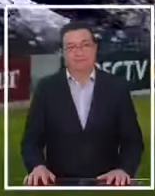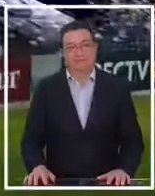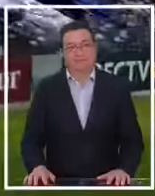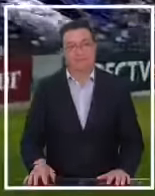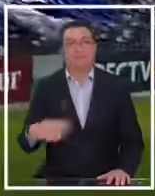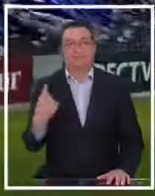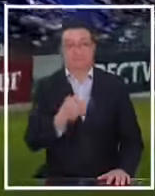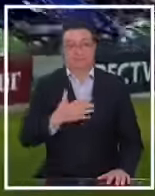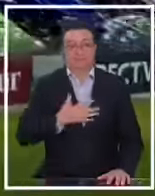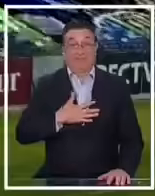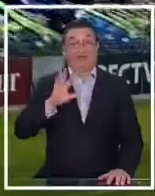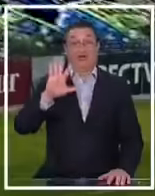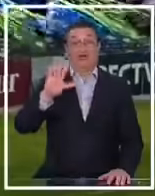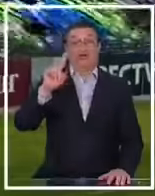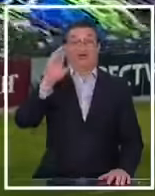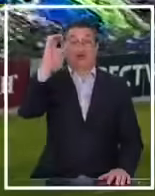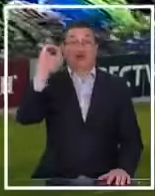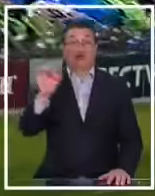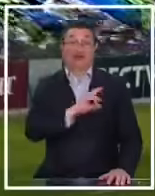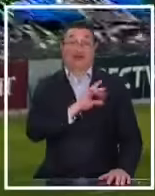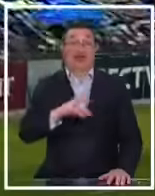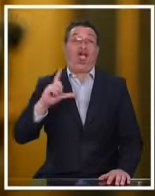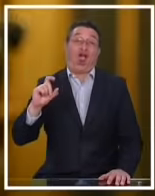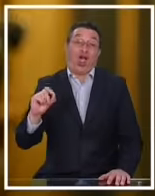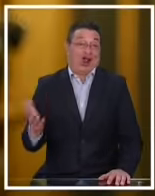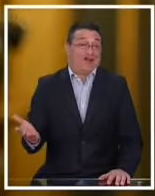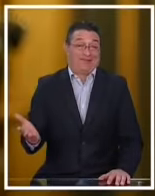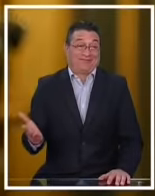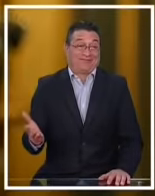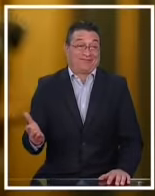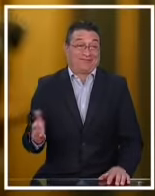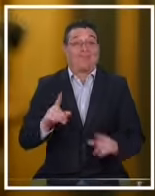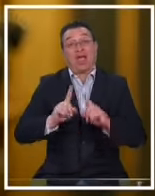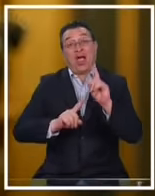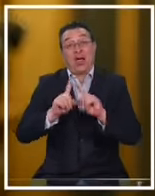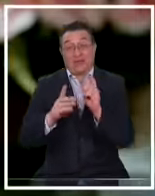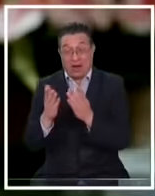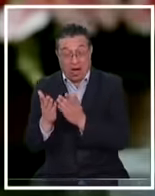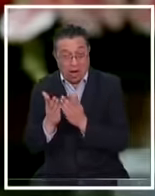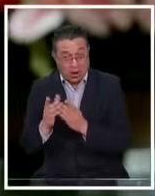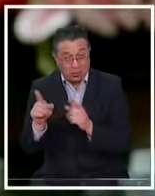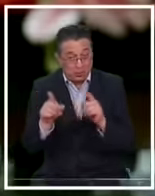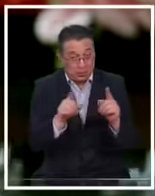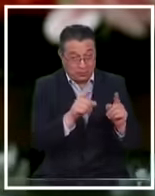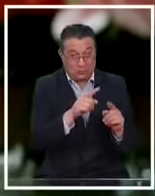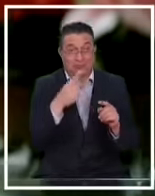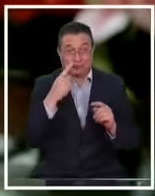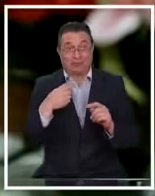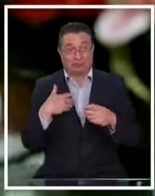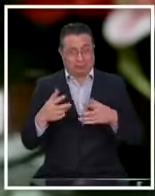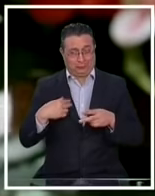Nosotros somos el 51% del país. Y es más, algunos estudios teológicos que yo